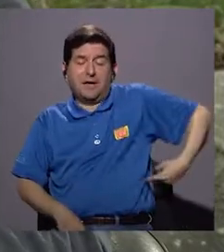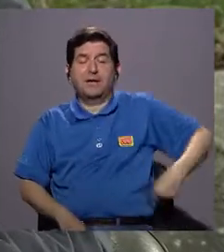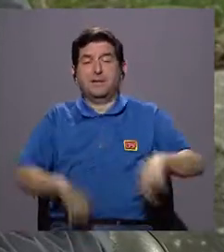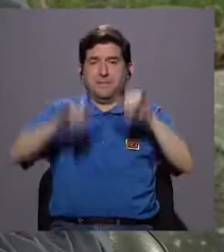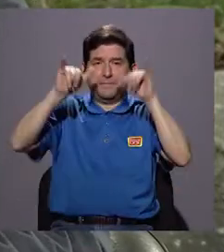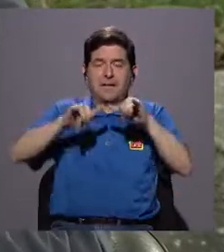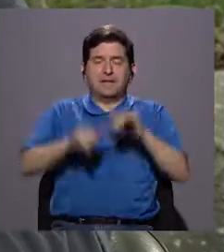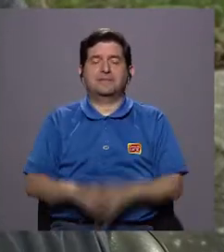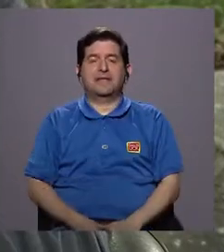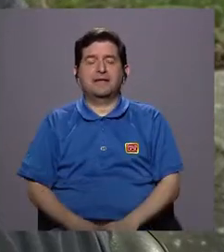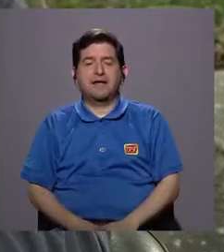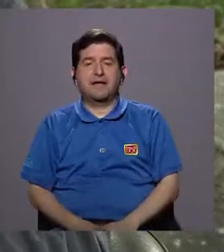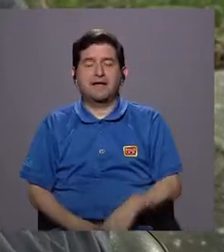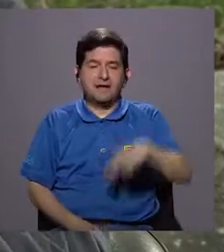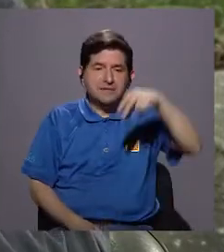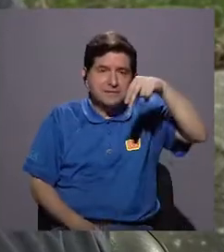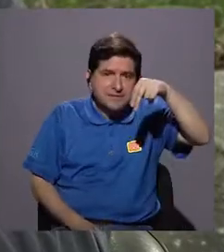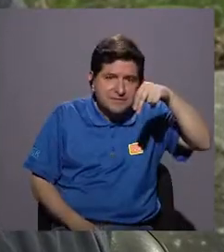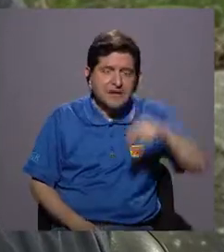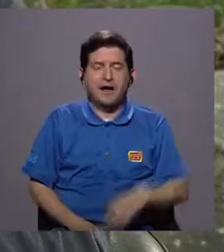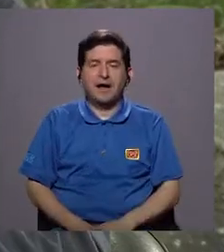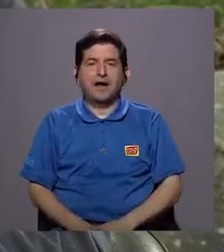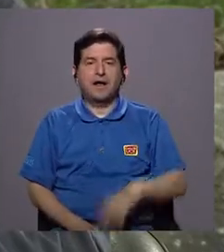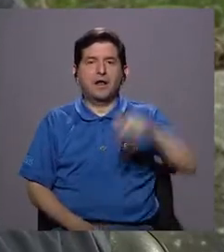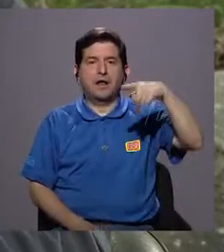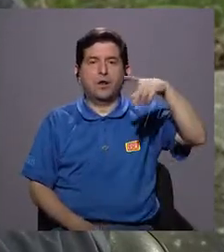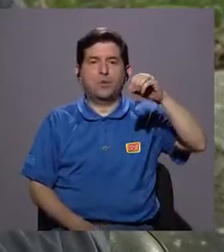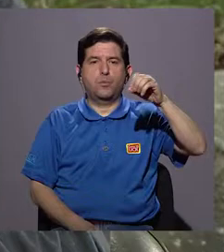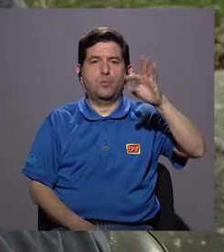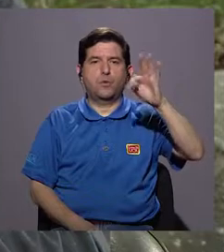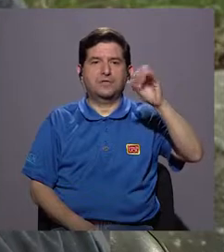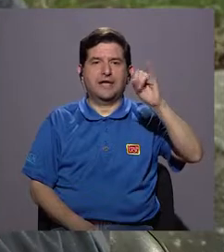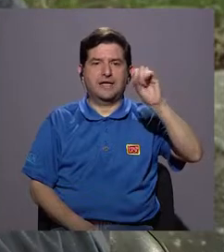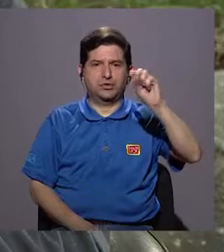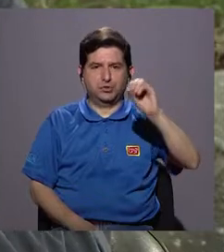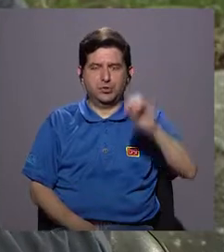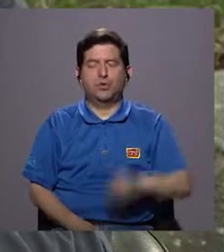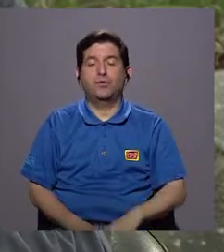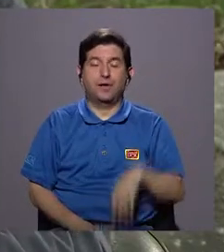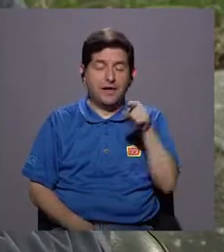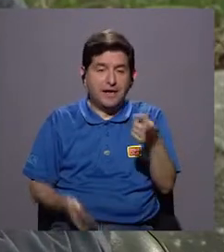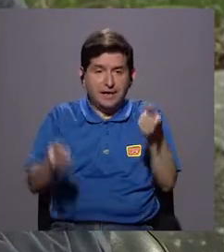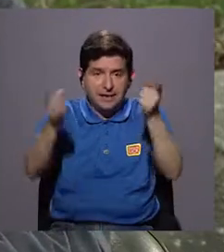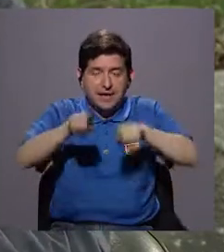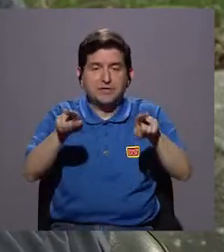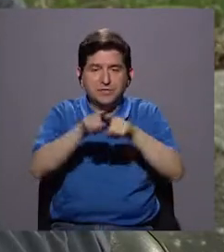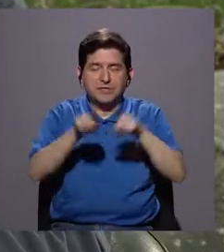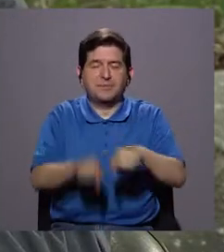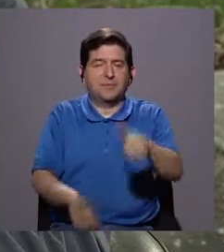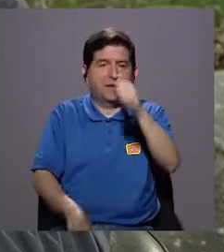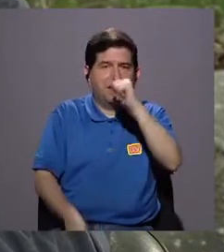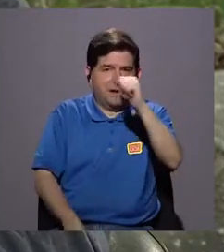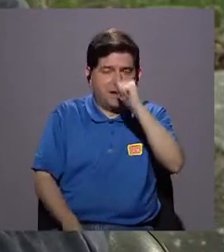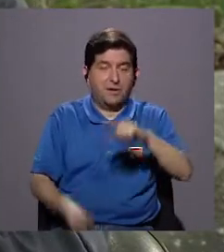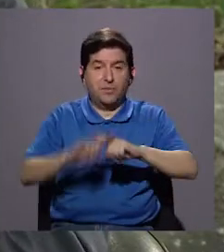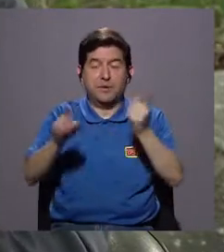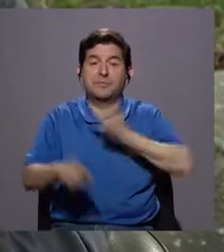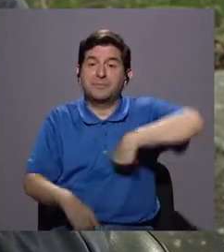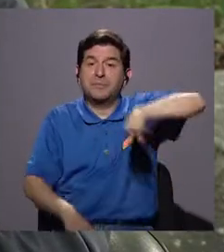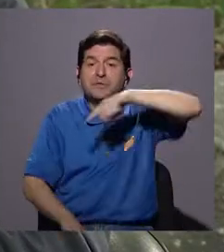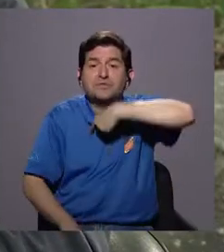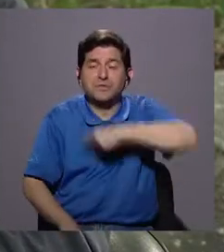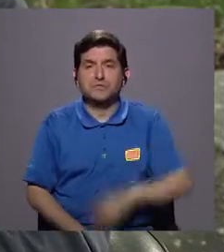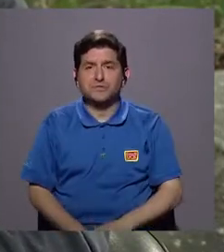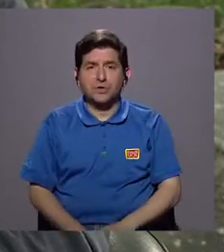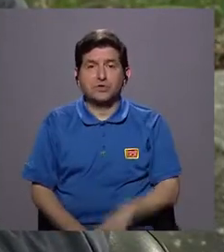mantener la sal, el sodio, el potasio, lo que sea, la llamamos los electrolitos en el cuerpo y también la cantidad de agua, pero cuando nosotros, por